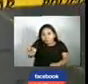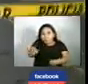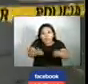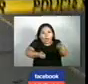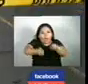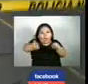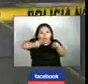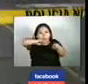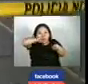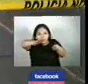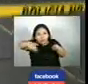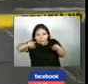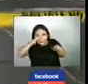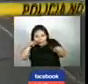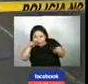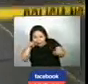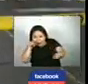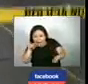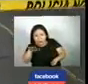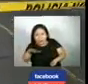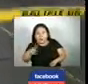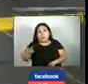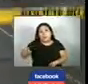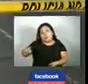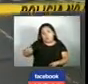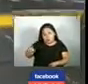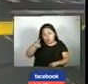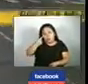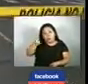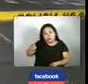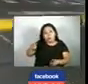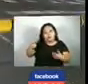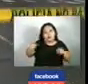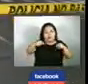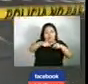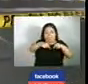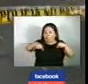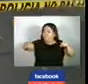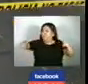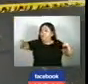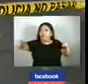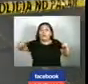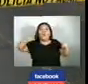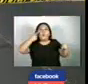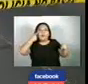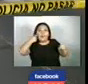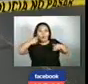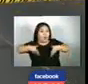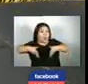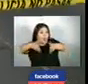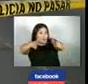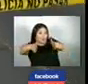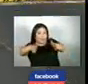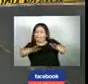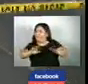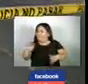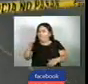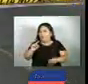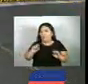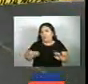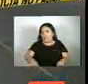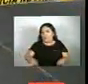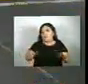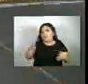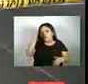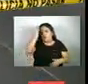que se encuentra en los alrededores. También la Policía Nacional Civil está acordonada la zona, así que mucha precaución si va a circular, sobre todo